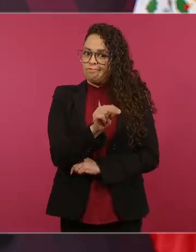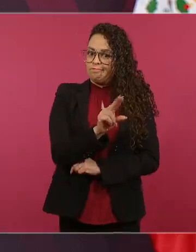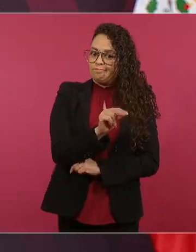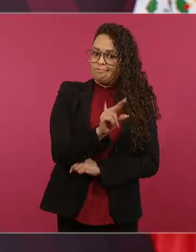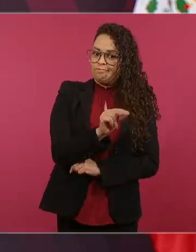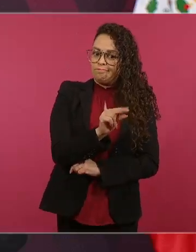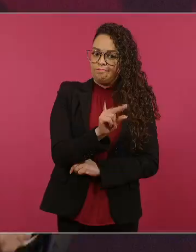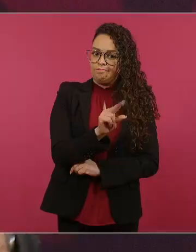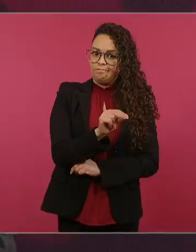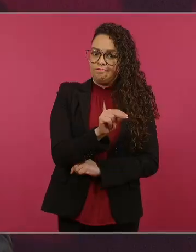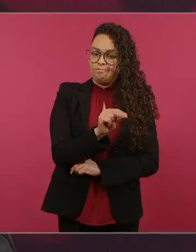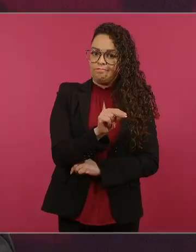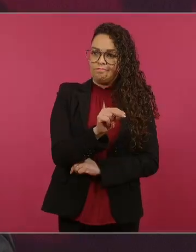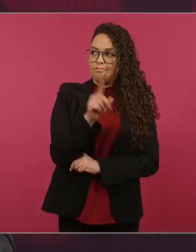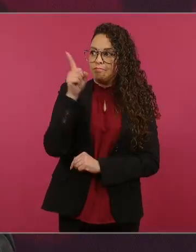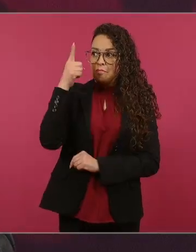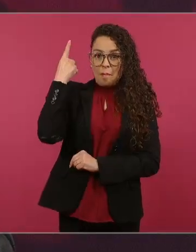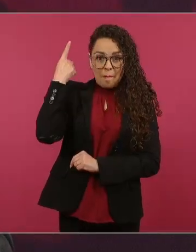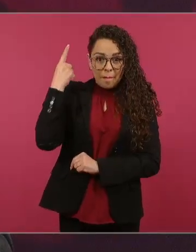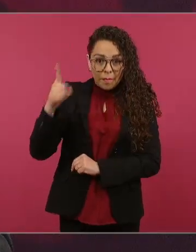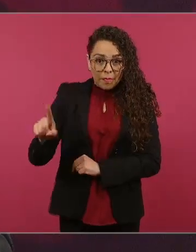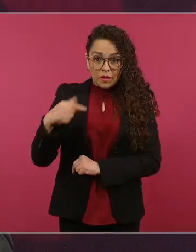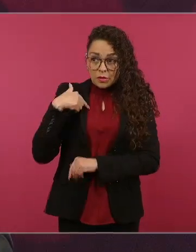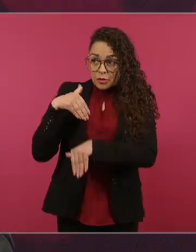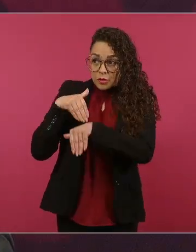a aceptar las órdenes de ellos,